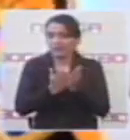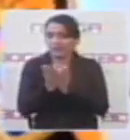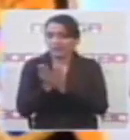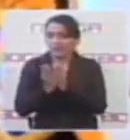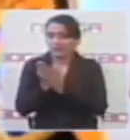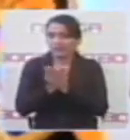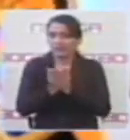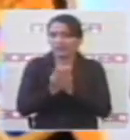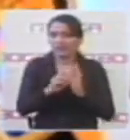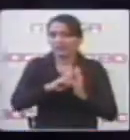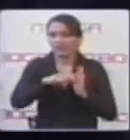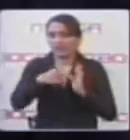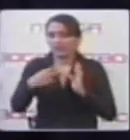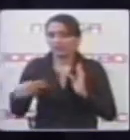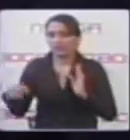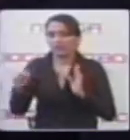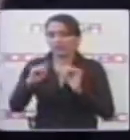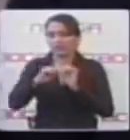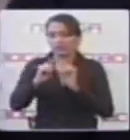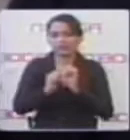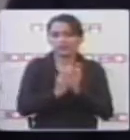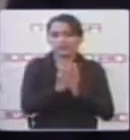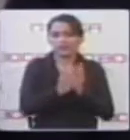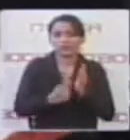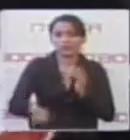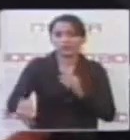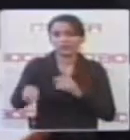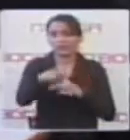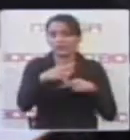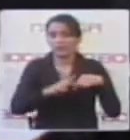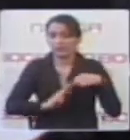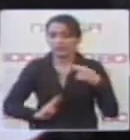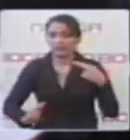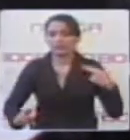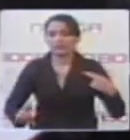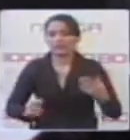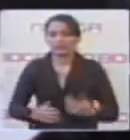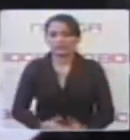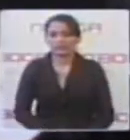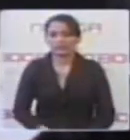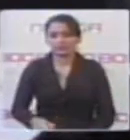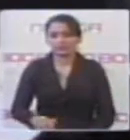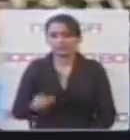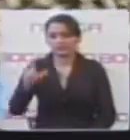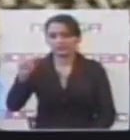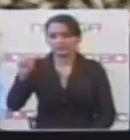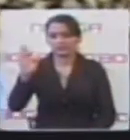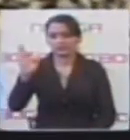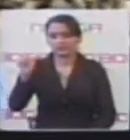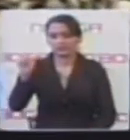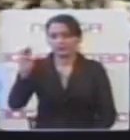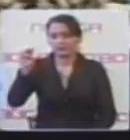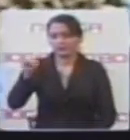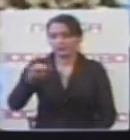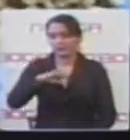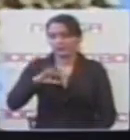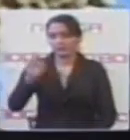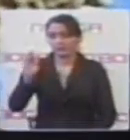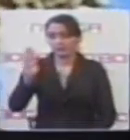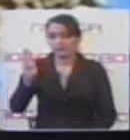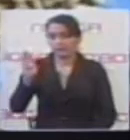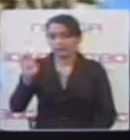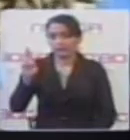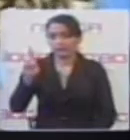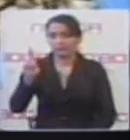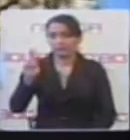de telecomunicaciones y alta tecnología para la región. La TAM Fiber Home es la primera fábrica de cables de fibra óptica en Ecuador.